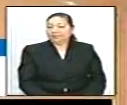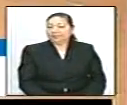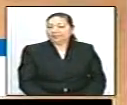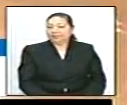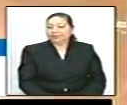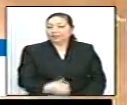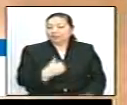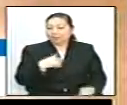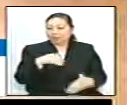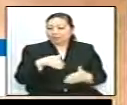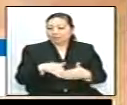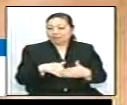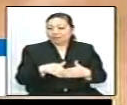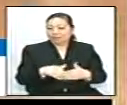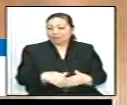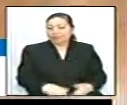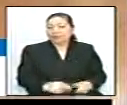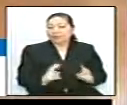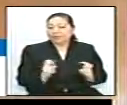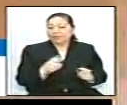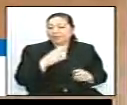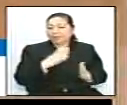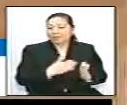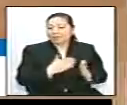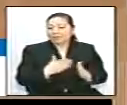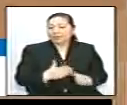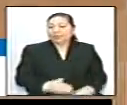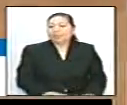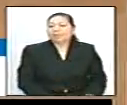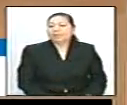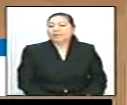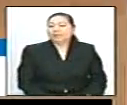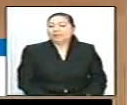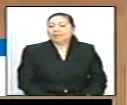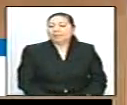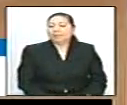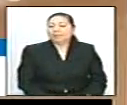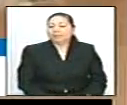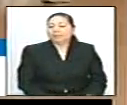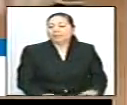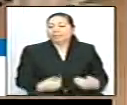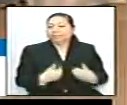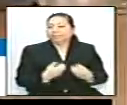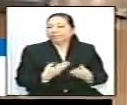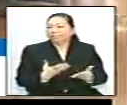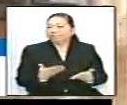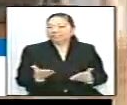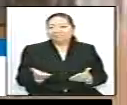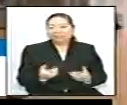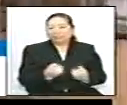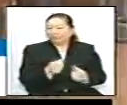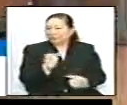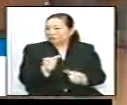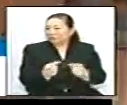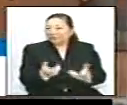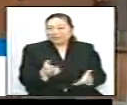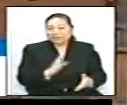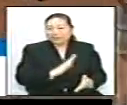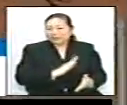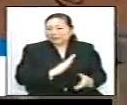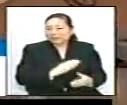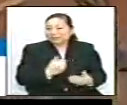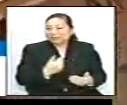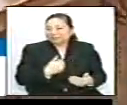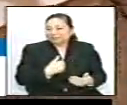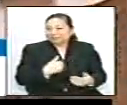yo tuve que votar a favor al tema que ha pasado porque estoy cansado de muchos miserables y porque